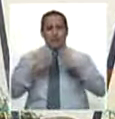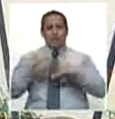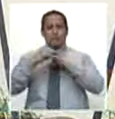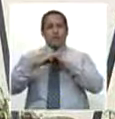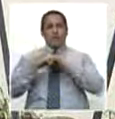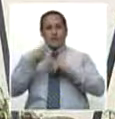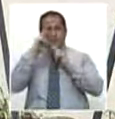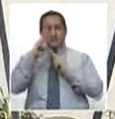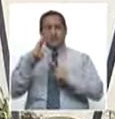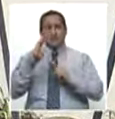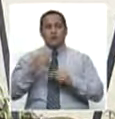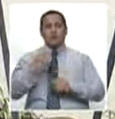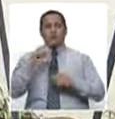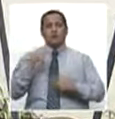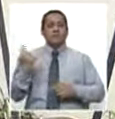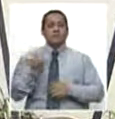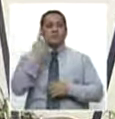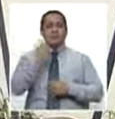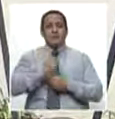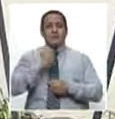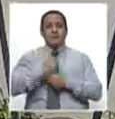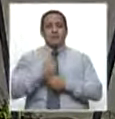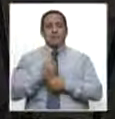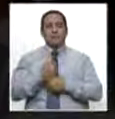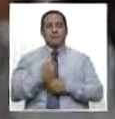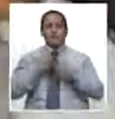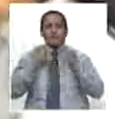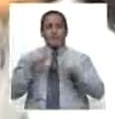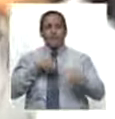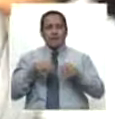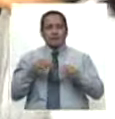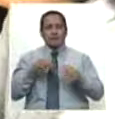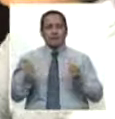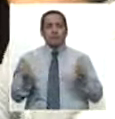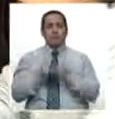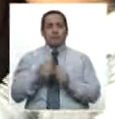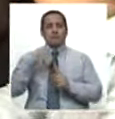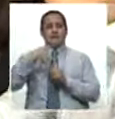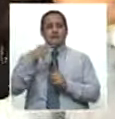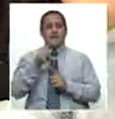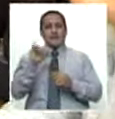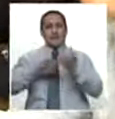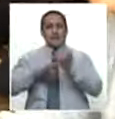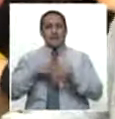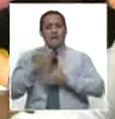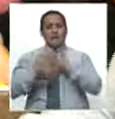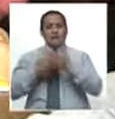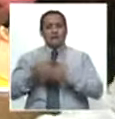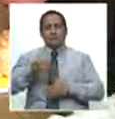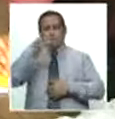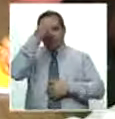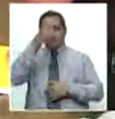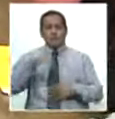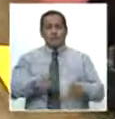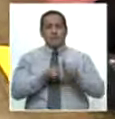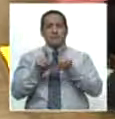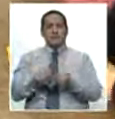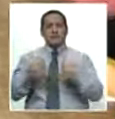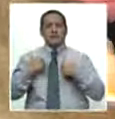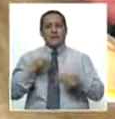de igualdad y respeto, ¿no? Ese es nuestro principal objetivo. Y eso lo hacemos a través de los talleres potencializando sus habilidades